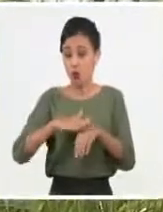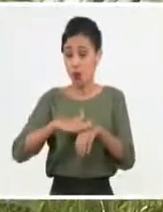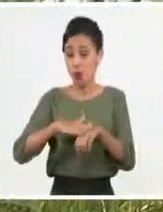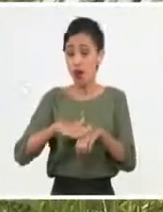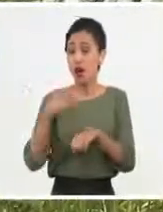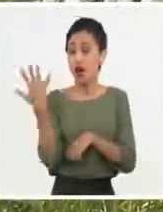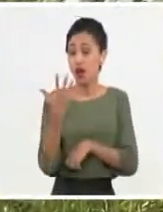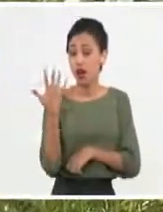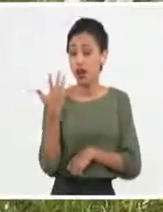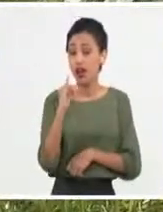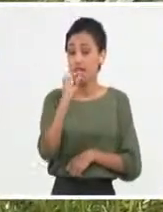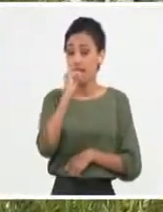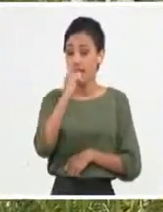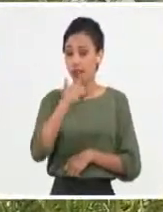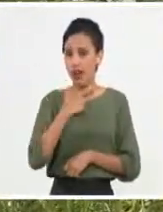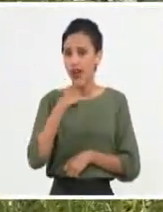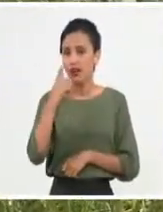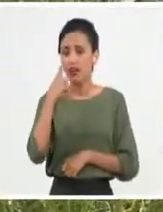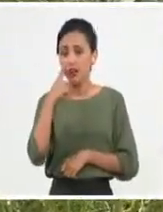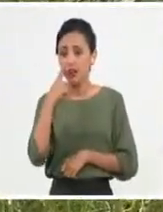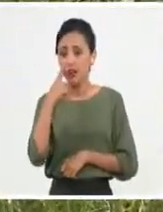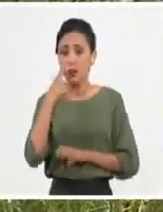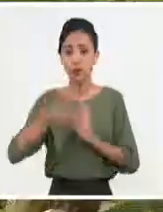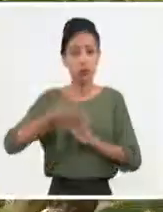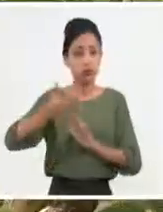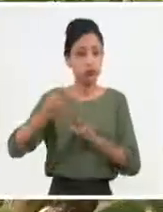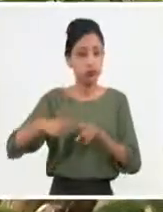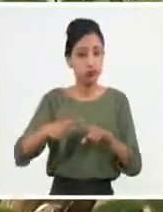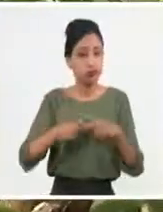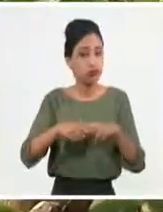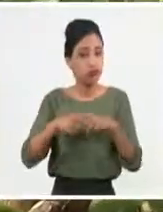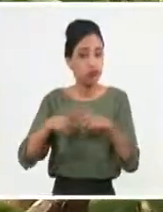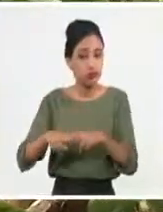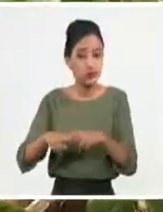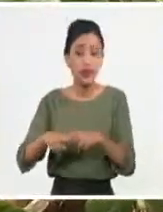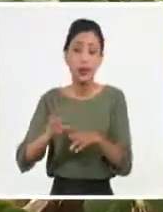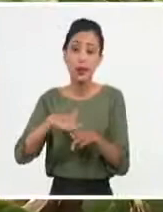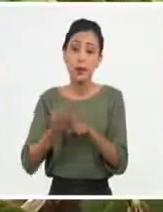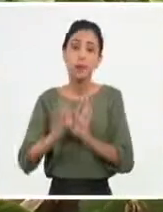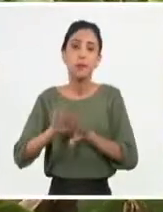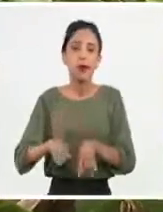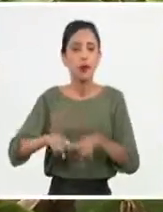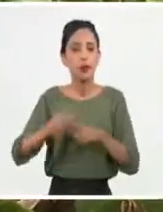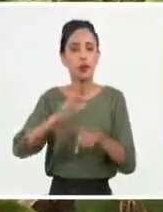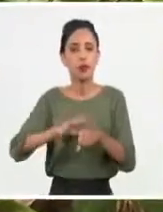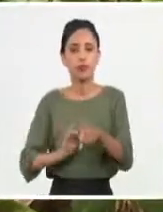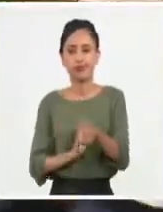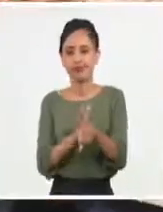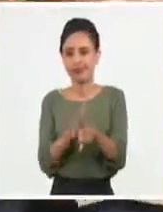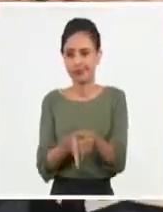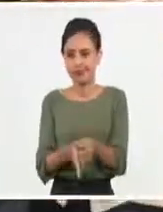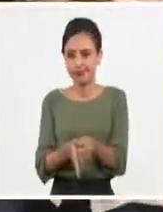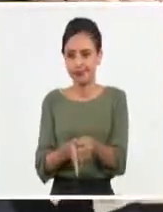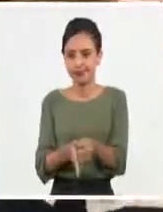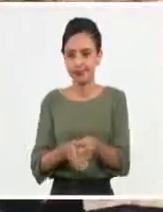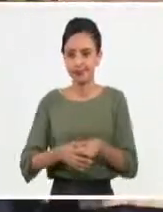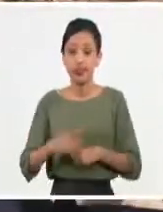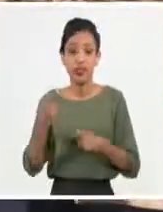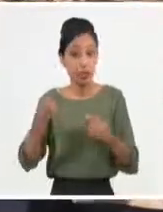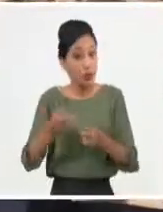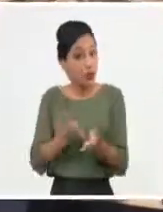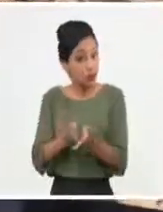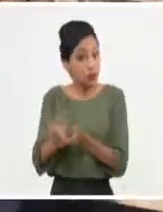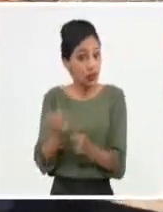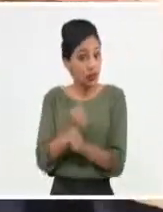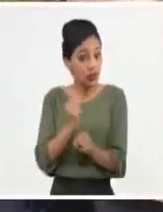labores de recuperación frenadas en ocasiones por la presencia de la COVID-19. No podemos dejar caer los brazos, comentó